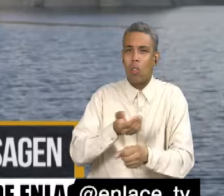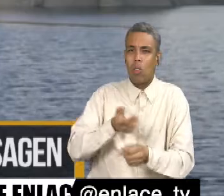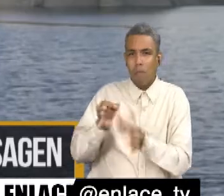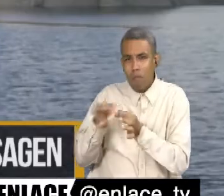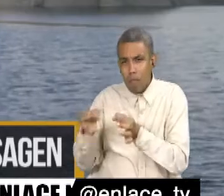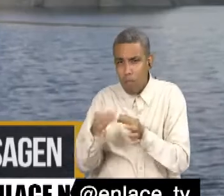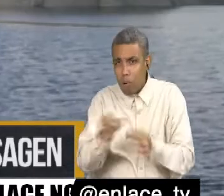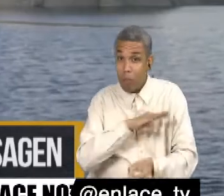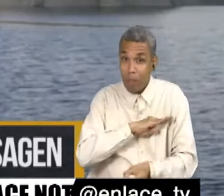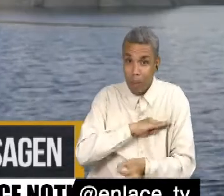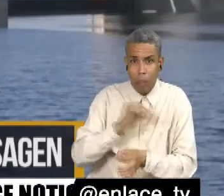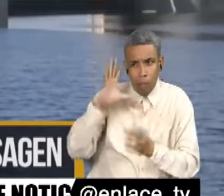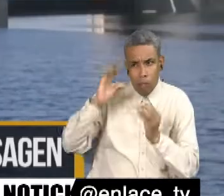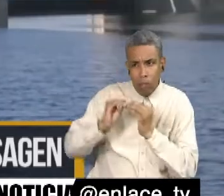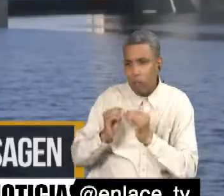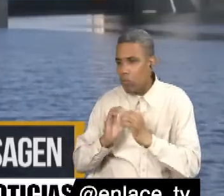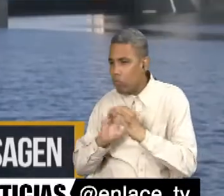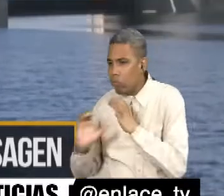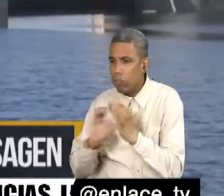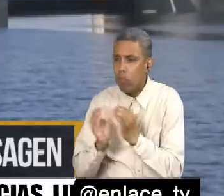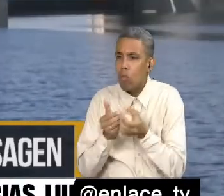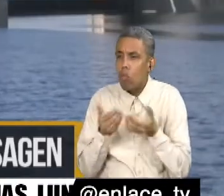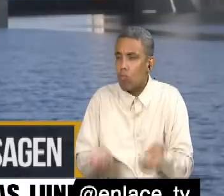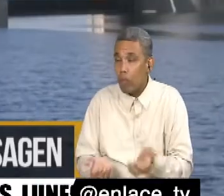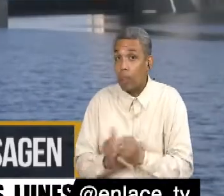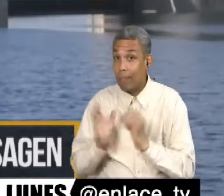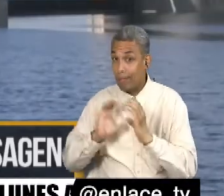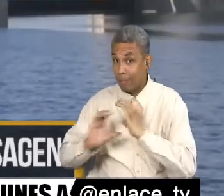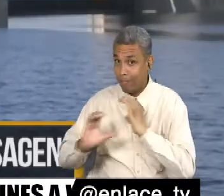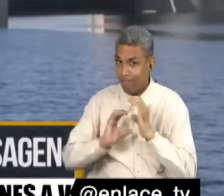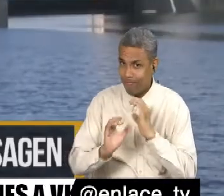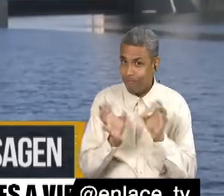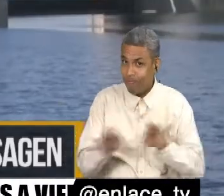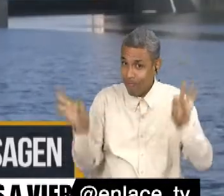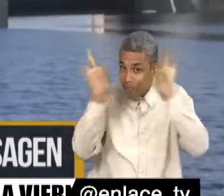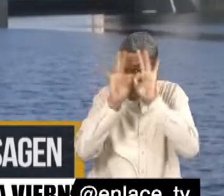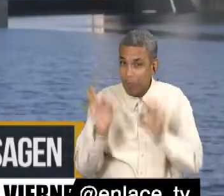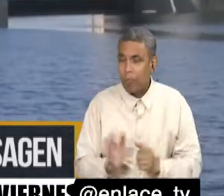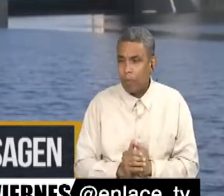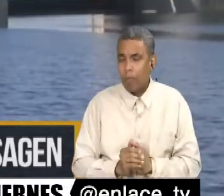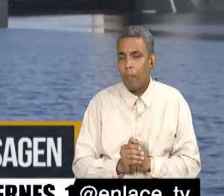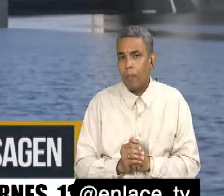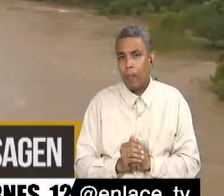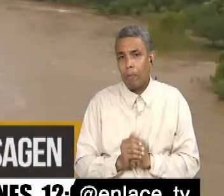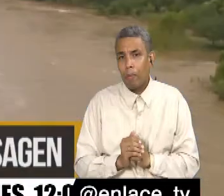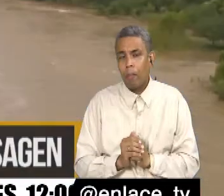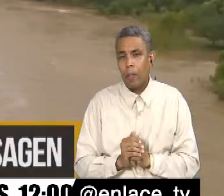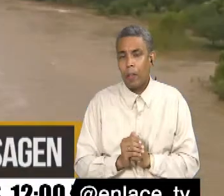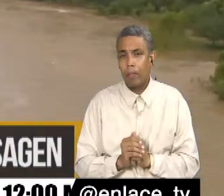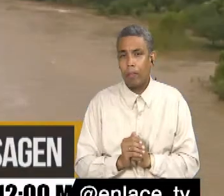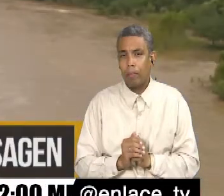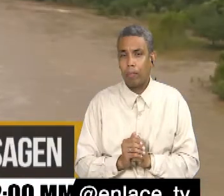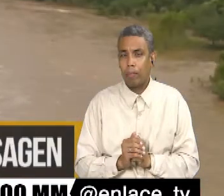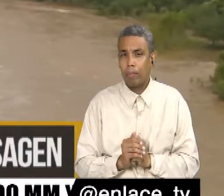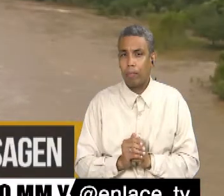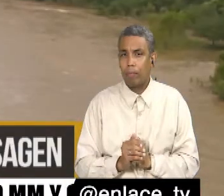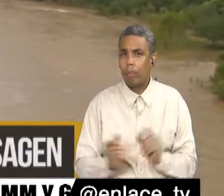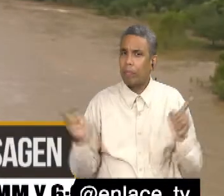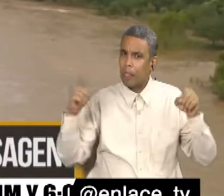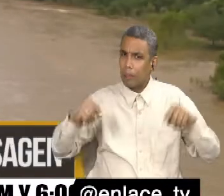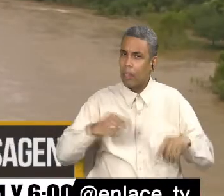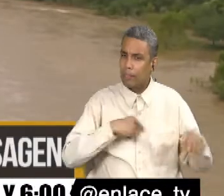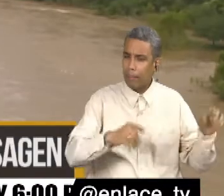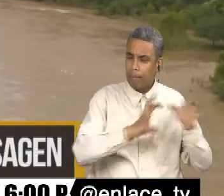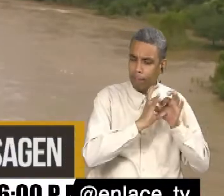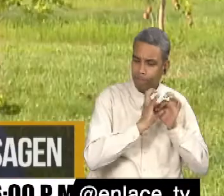departamento para trabajar de manera conjunta ante la presentación de estos fenómenos naturales. Hemos venido trabajando de la mano, aún